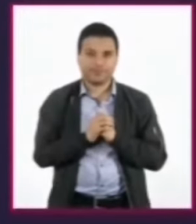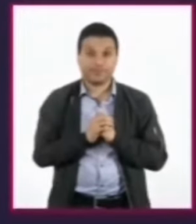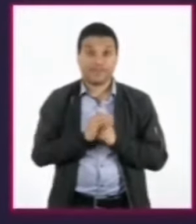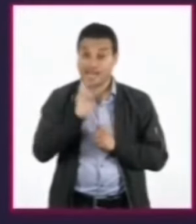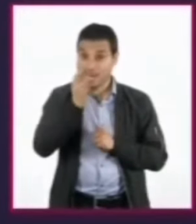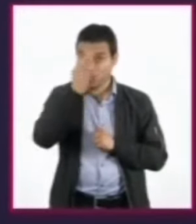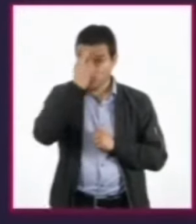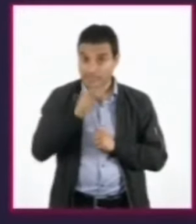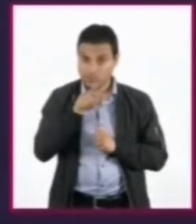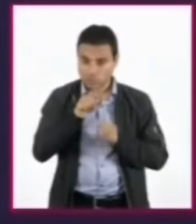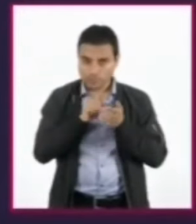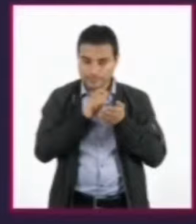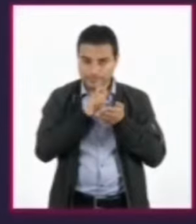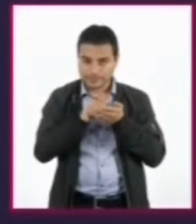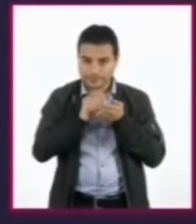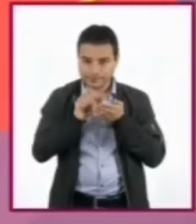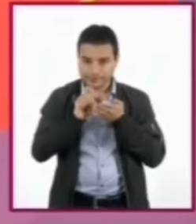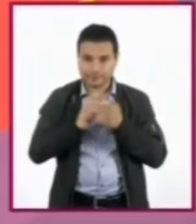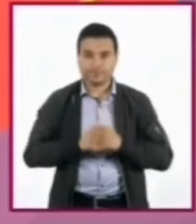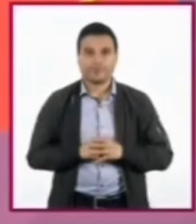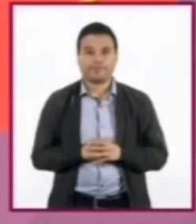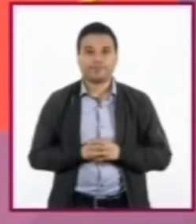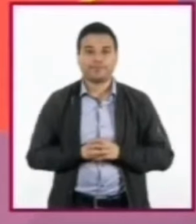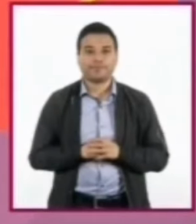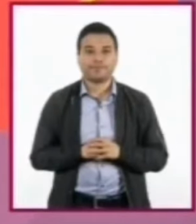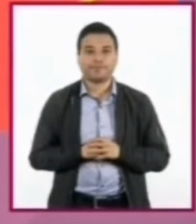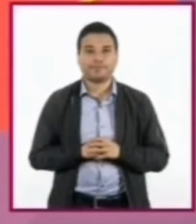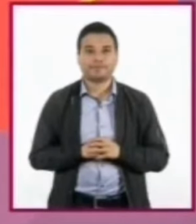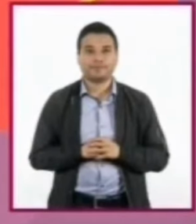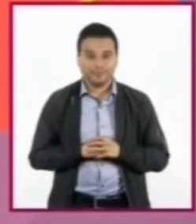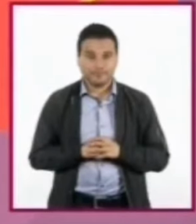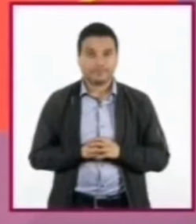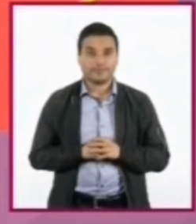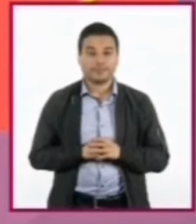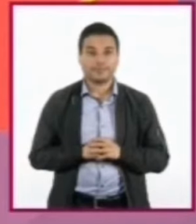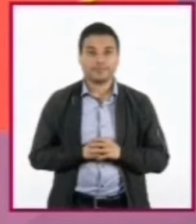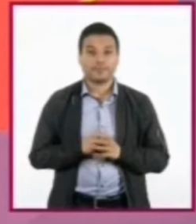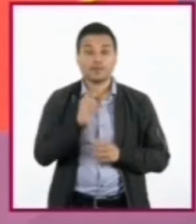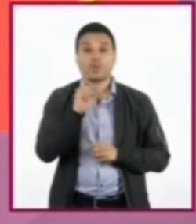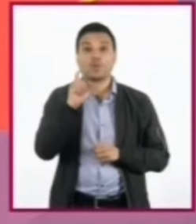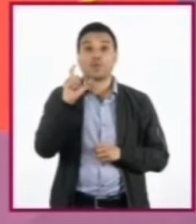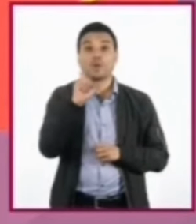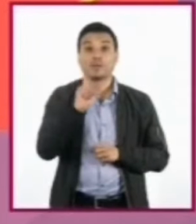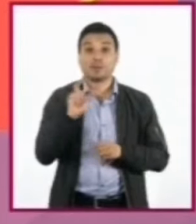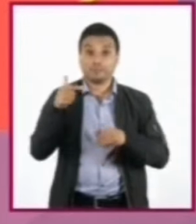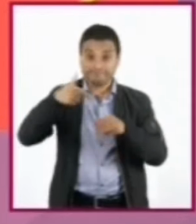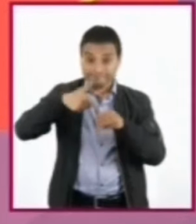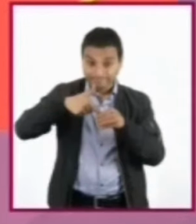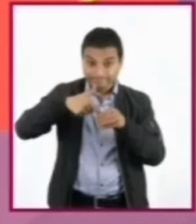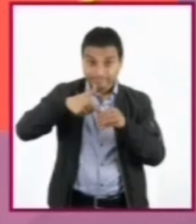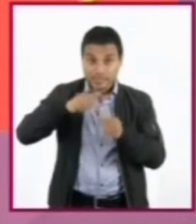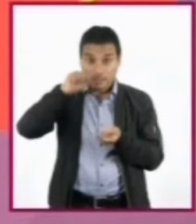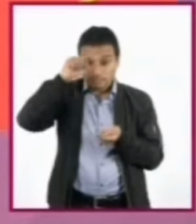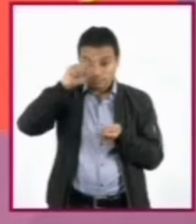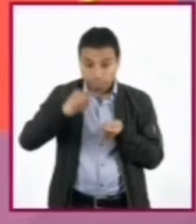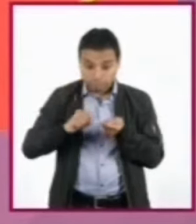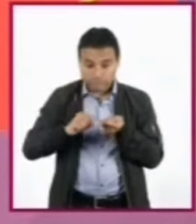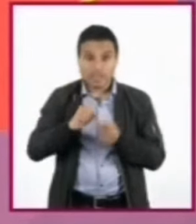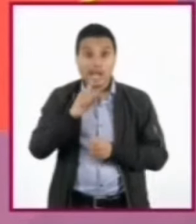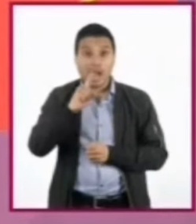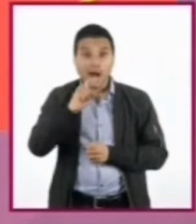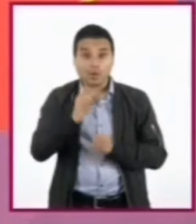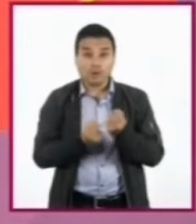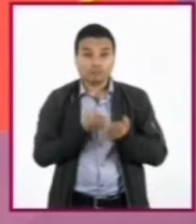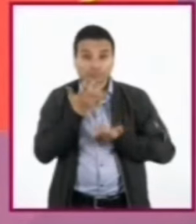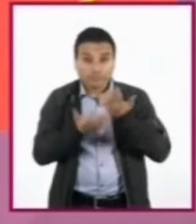tomar nota en su bitácora de trabajo. Cuando la gasolina del automóvil se agota, el agua hierve, las